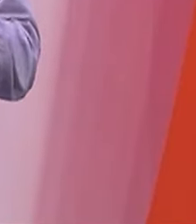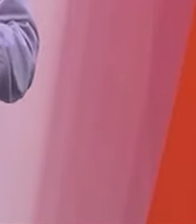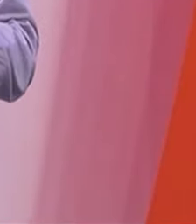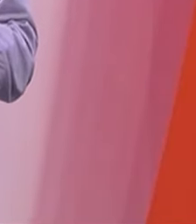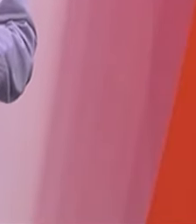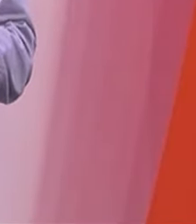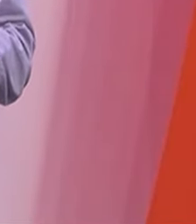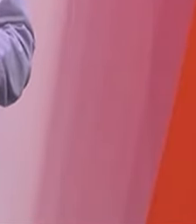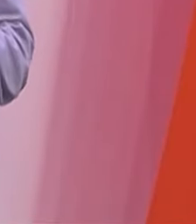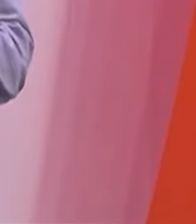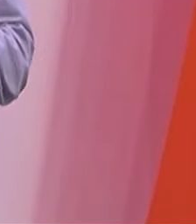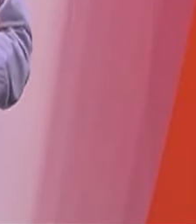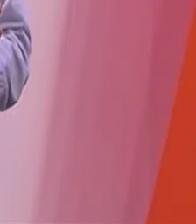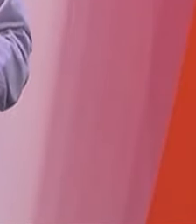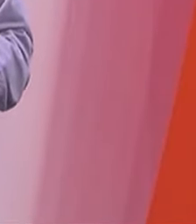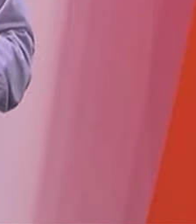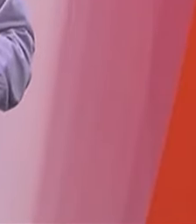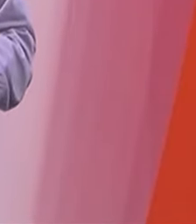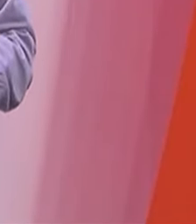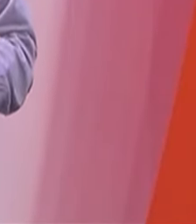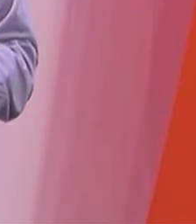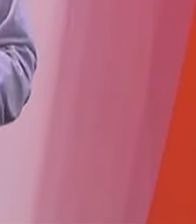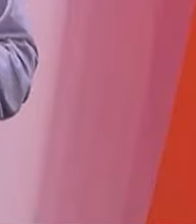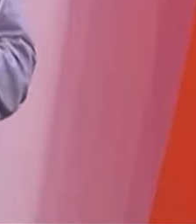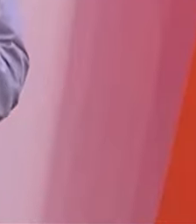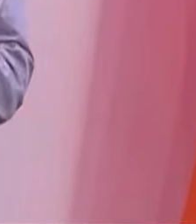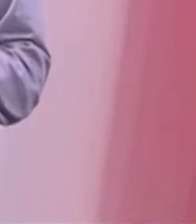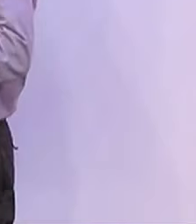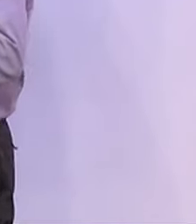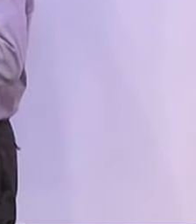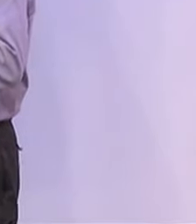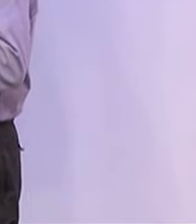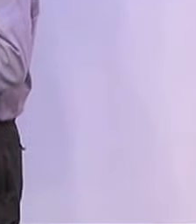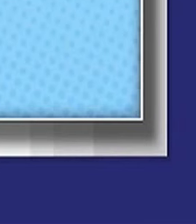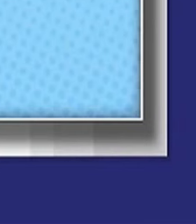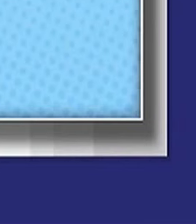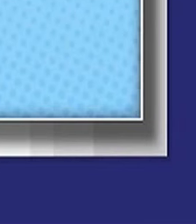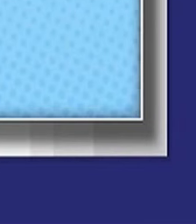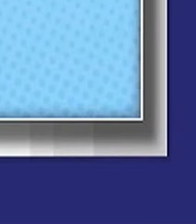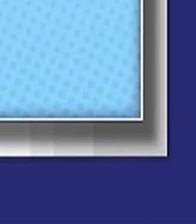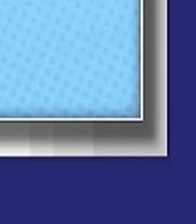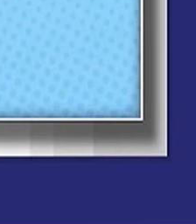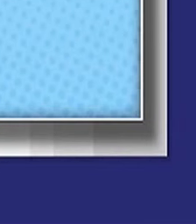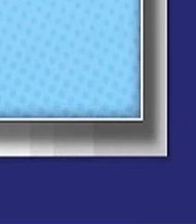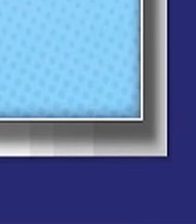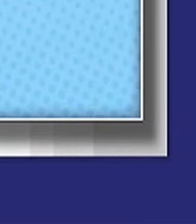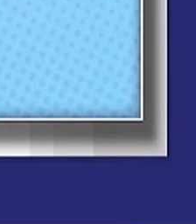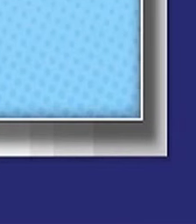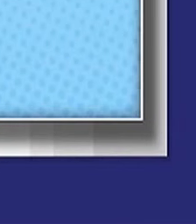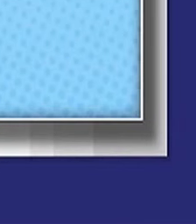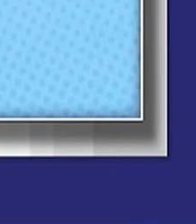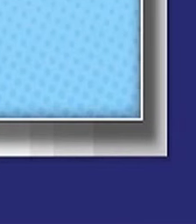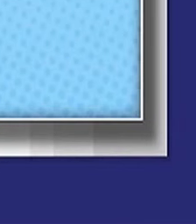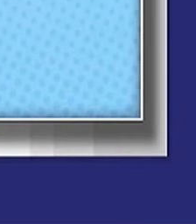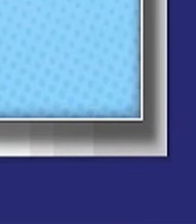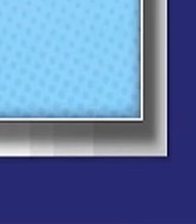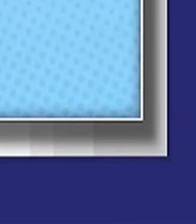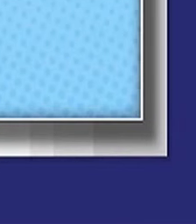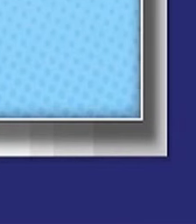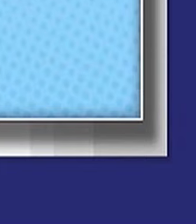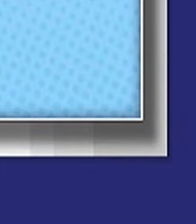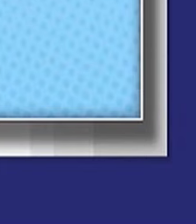lo que la empecemos a leer una vez, ya nos vamos a acostumbrar a ella. ¿Okay? Vamos con las actividades. Para primer año, vamos